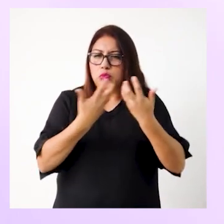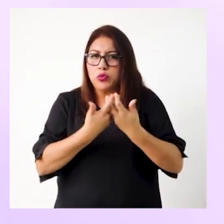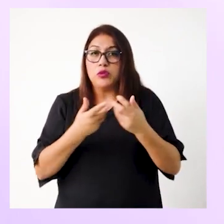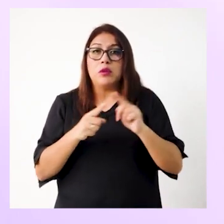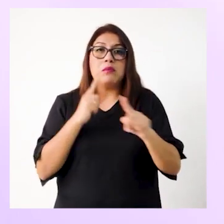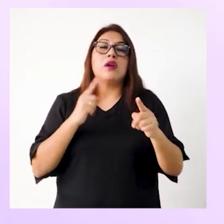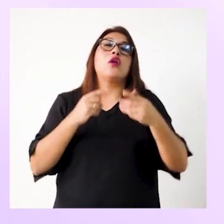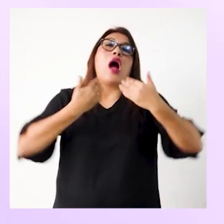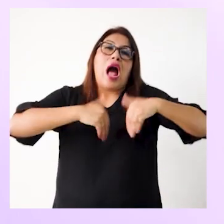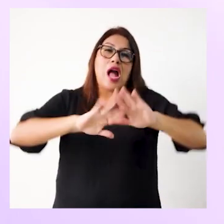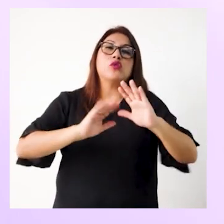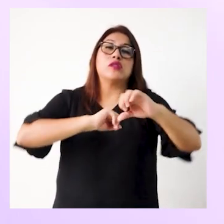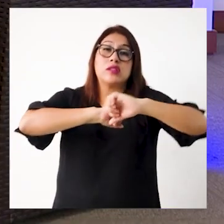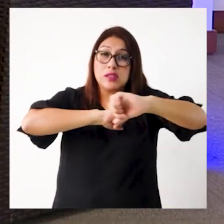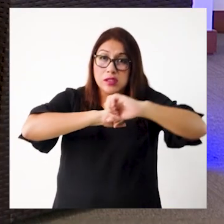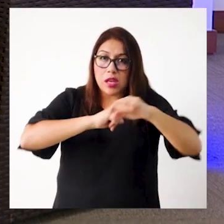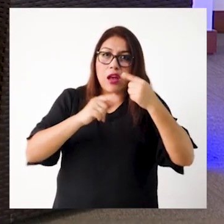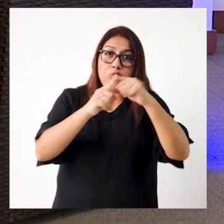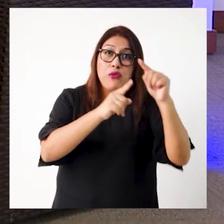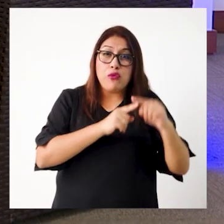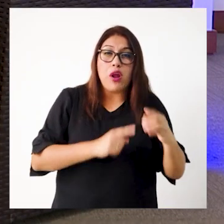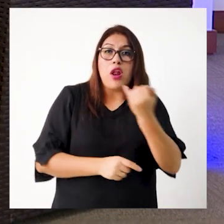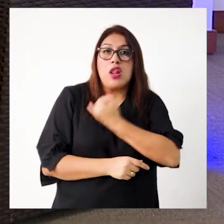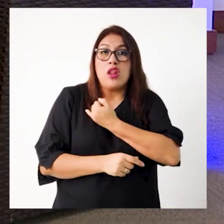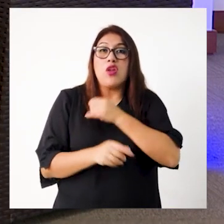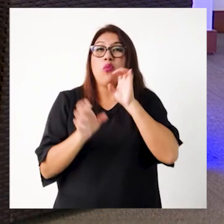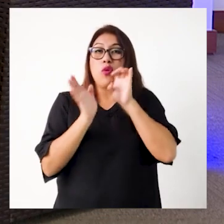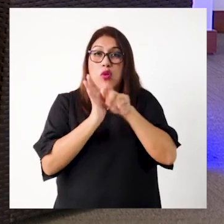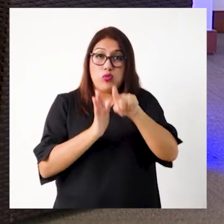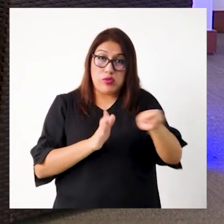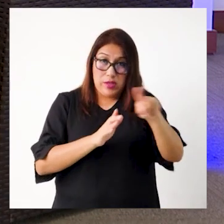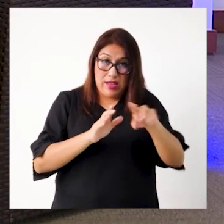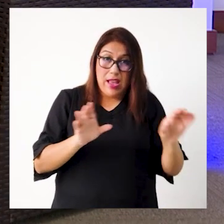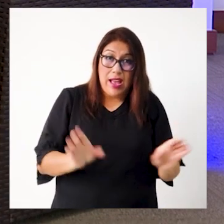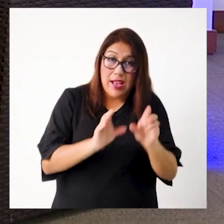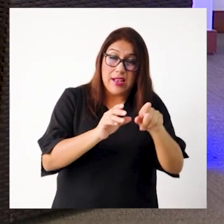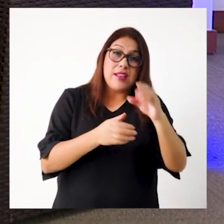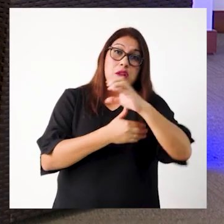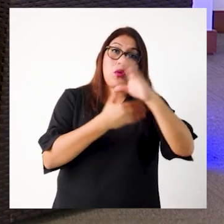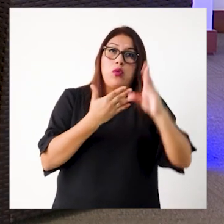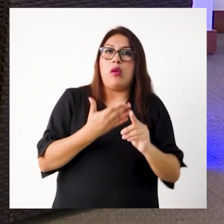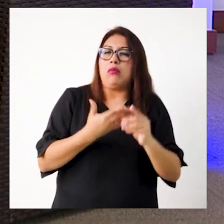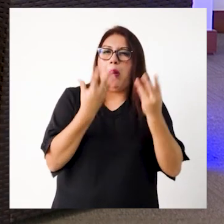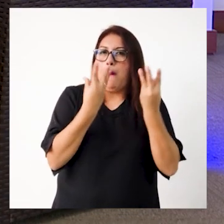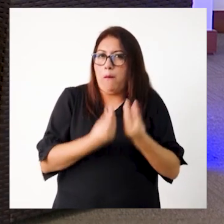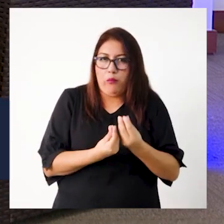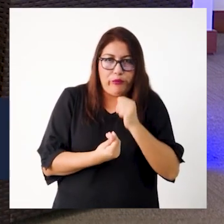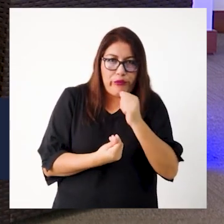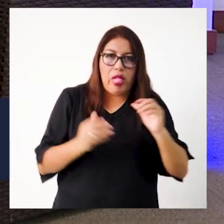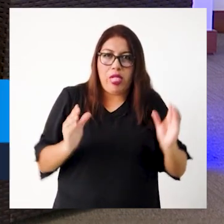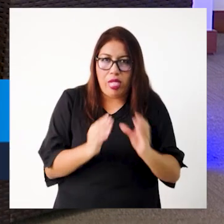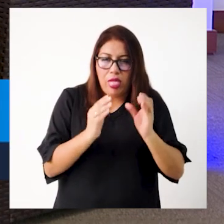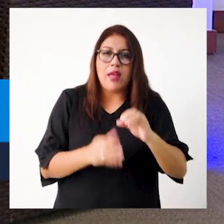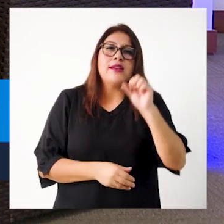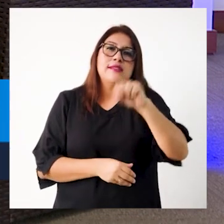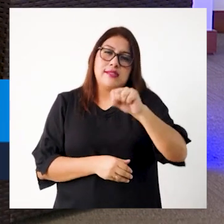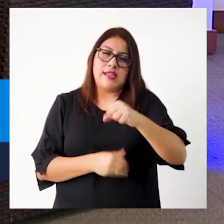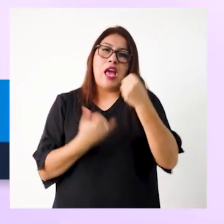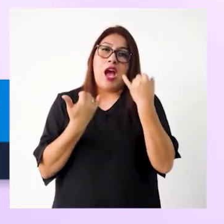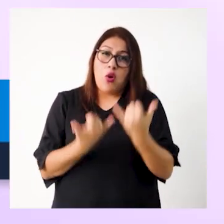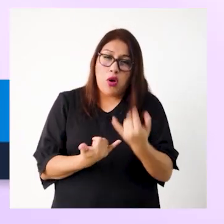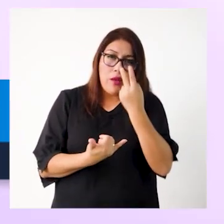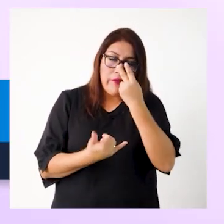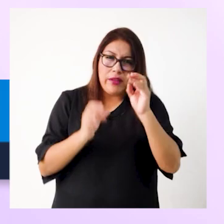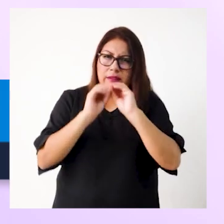salvo esfuerzos y campañas que realizan en solitario entidades como CONADIS, poco es lo que se ha hecho. Hoy en día queda muy claro que